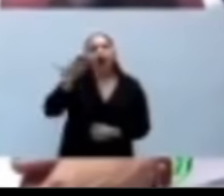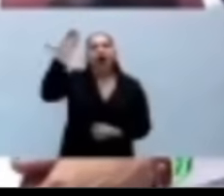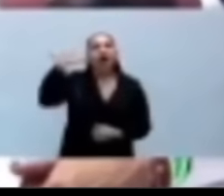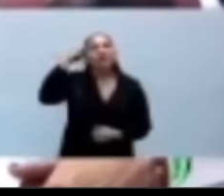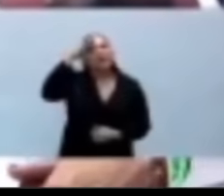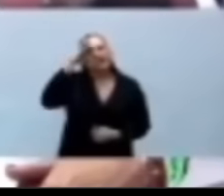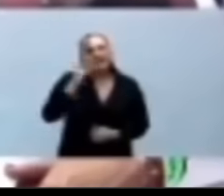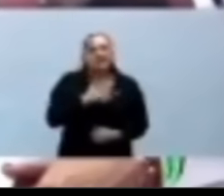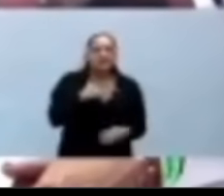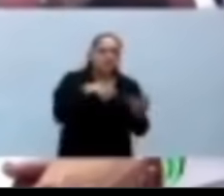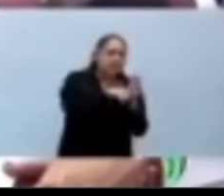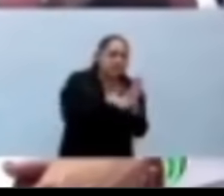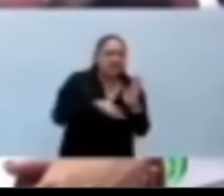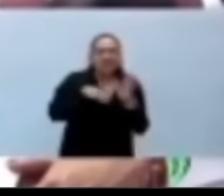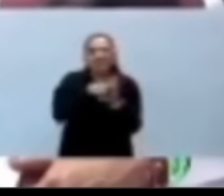se siente ofendido,